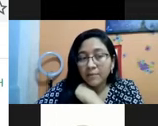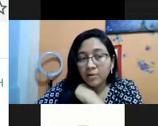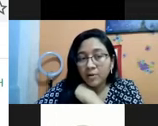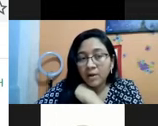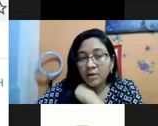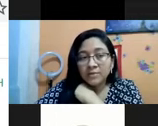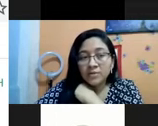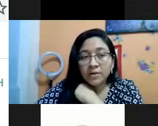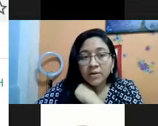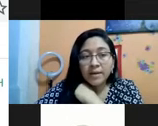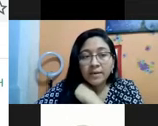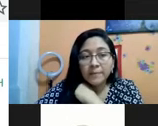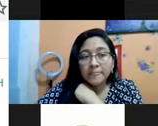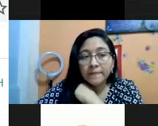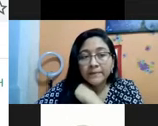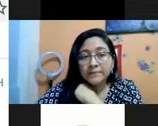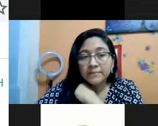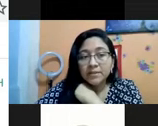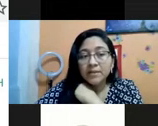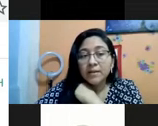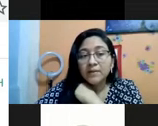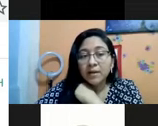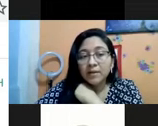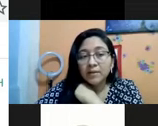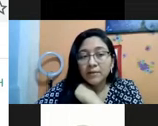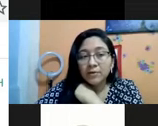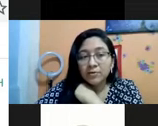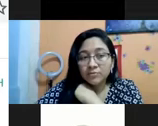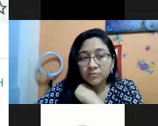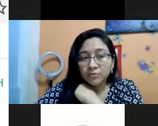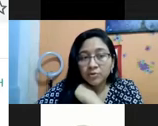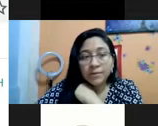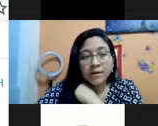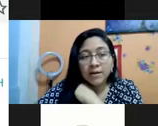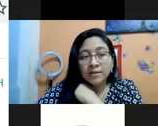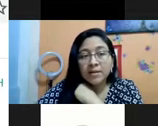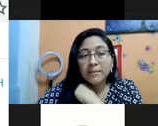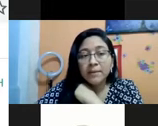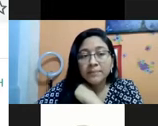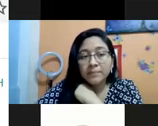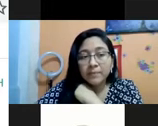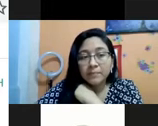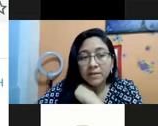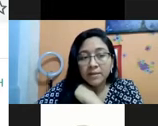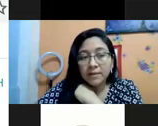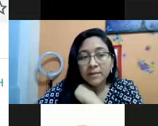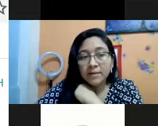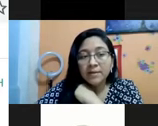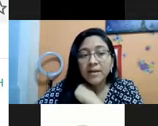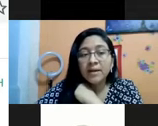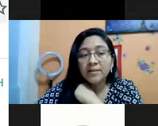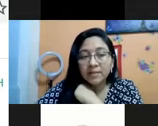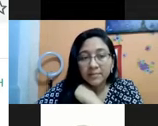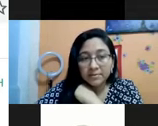está colocado la sesión grabada, ¿sí? Están tres foros, uno sobre arquitrama, minitrama